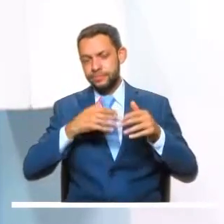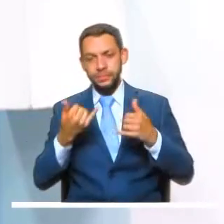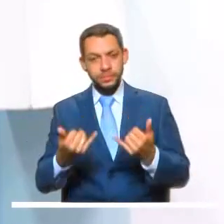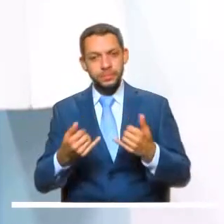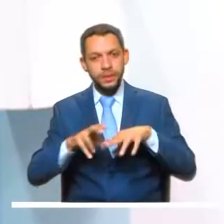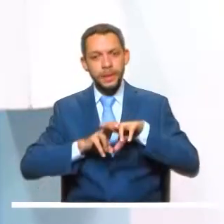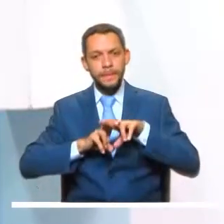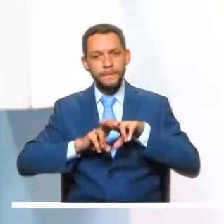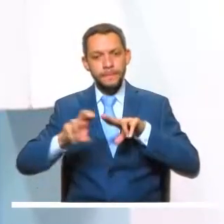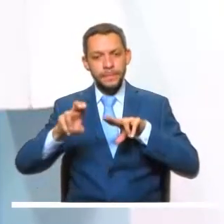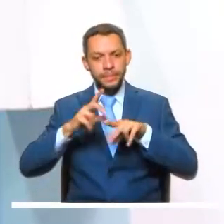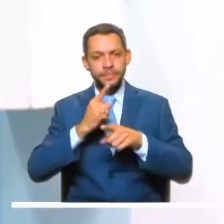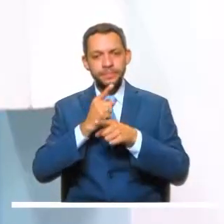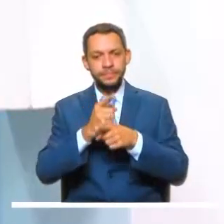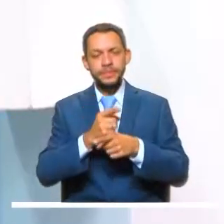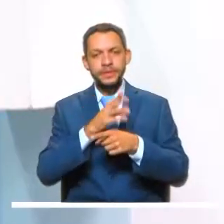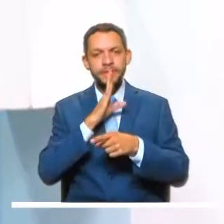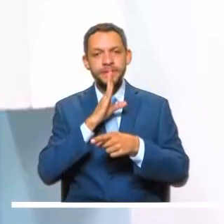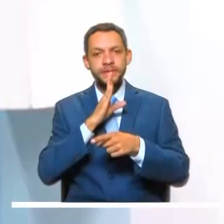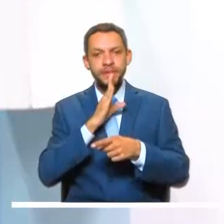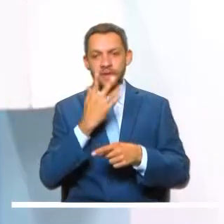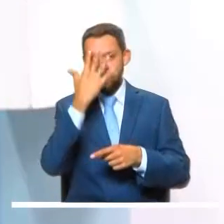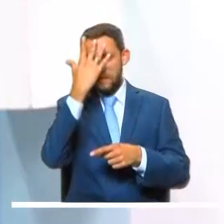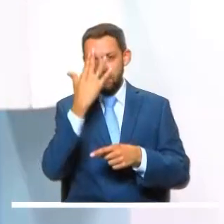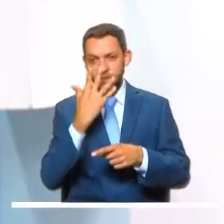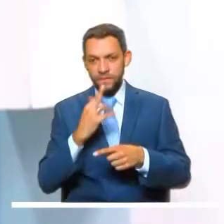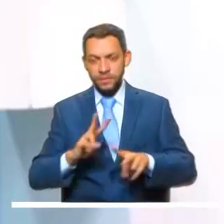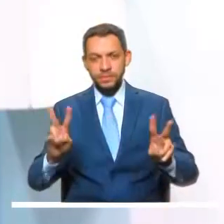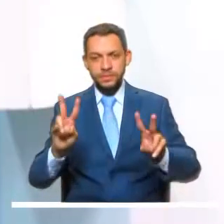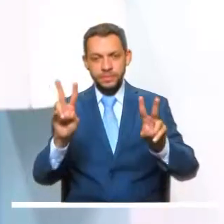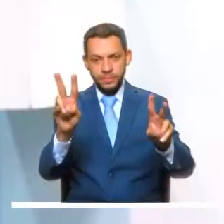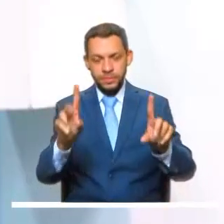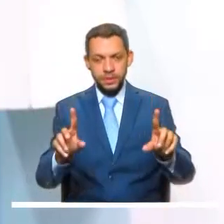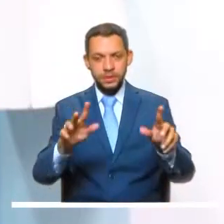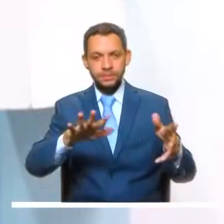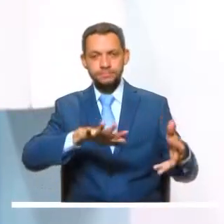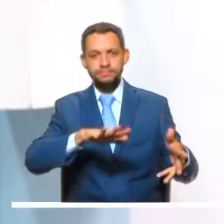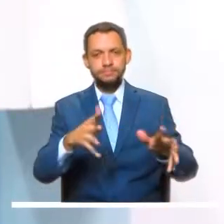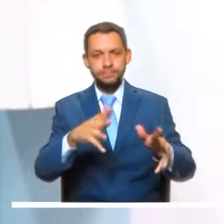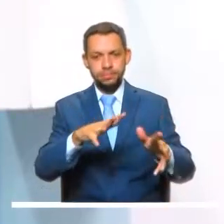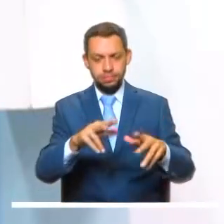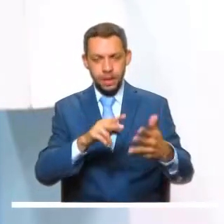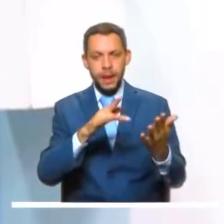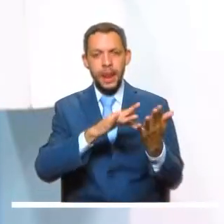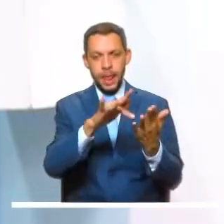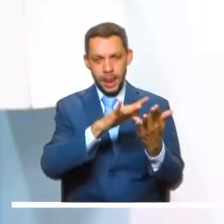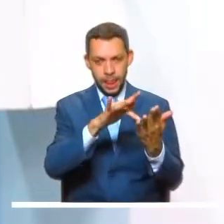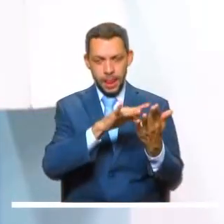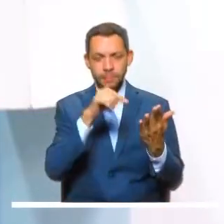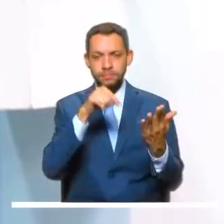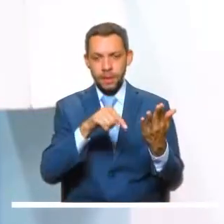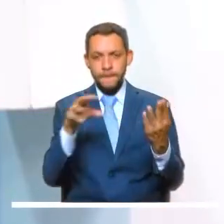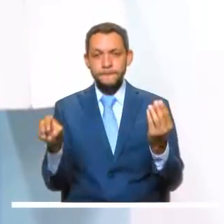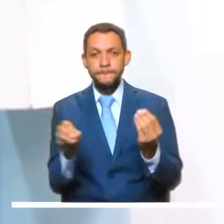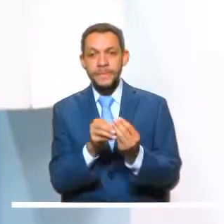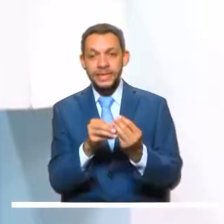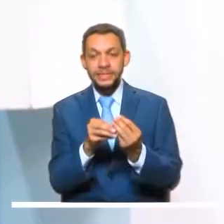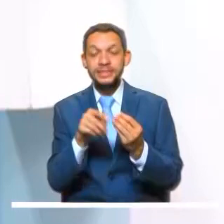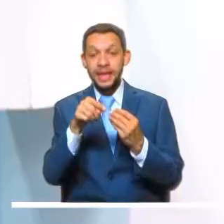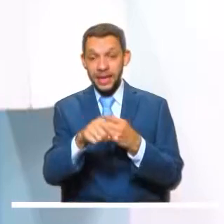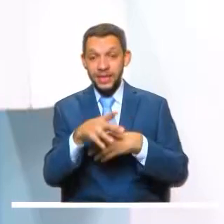está nuestro facebook live el programa en la cuenta doctor rojas por donde ustedes pueden hacer las preguntas